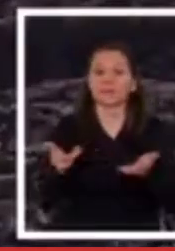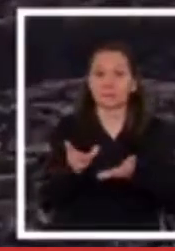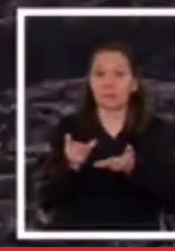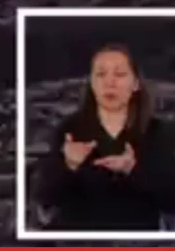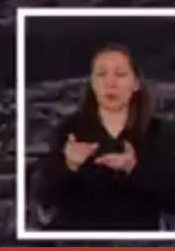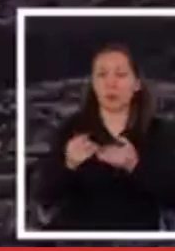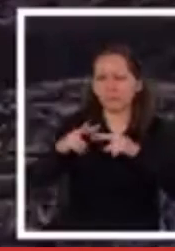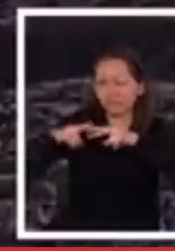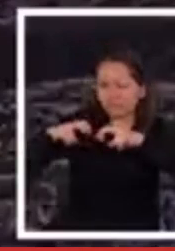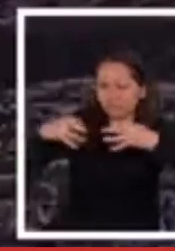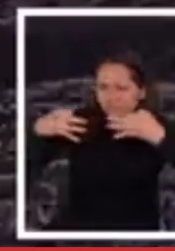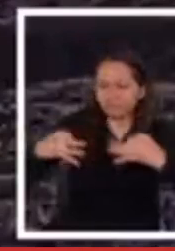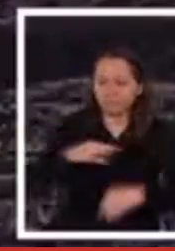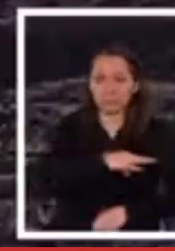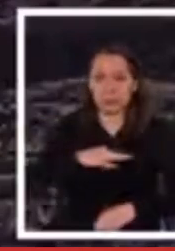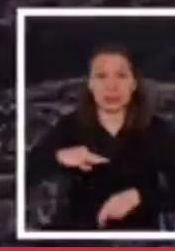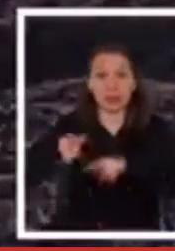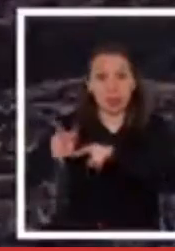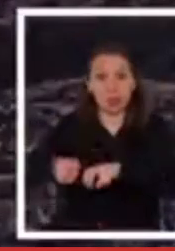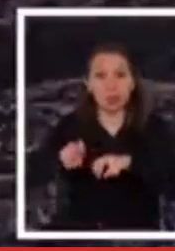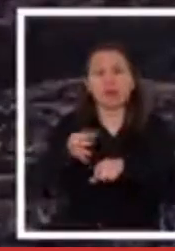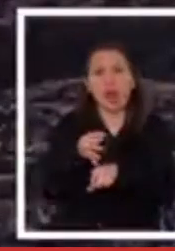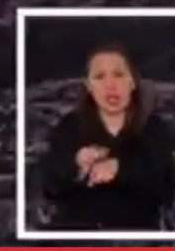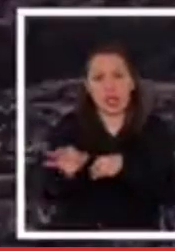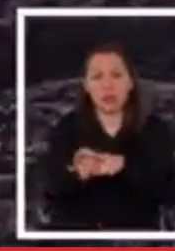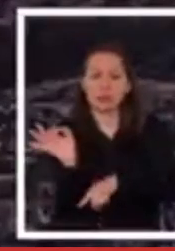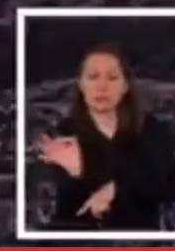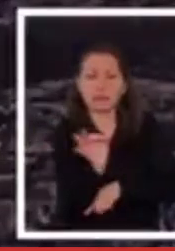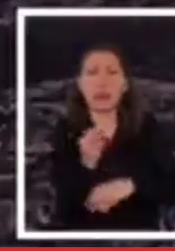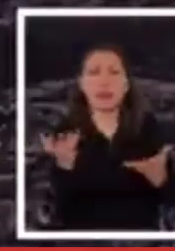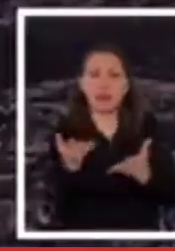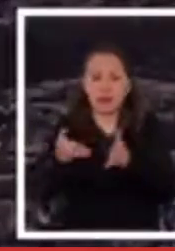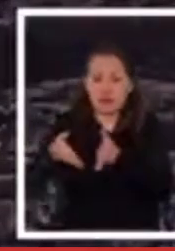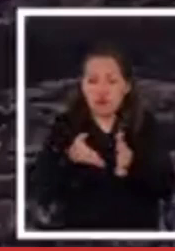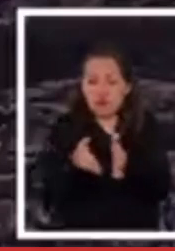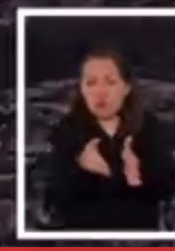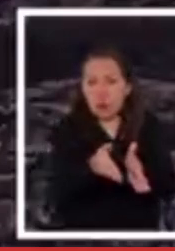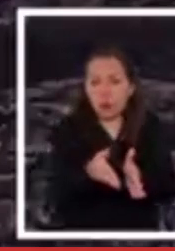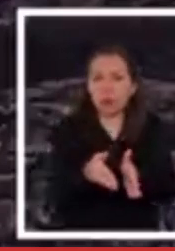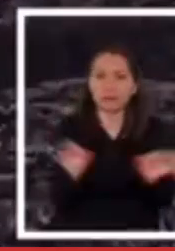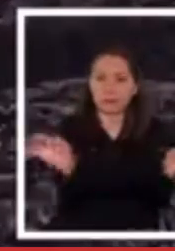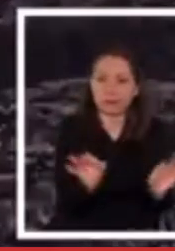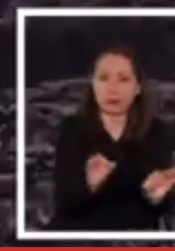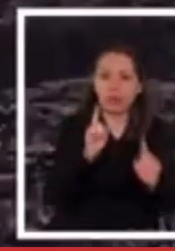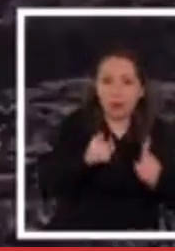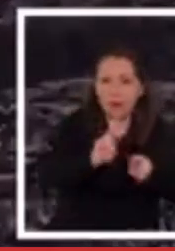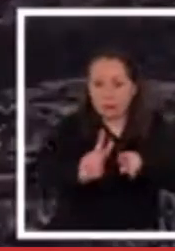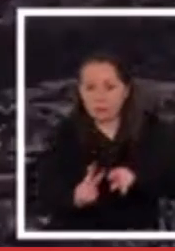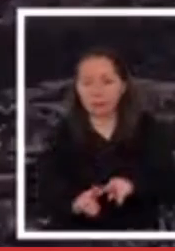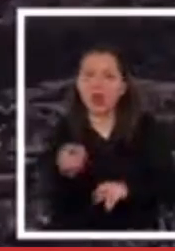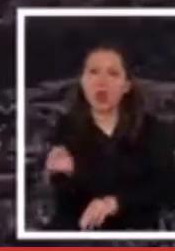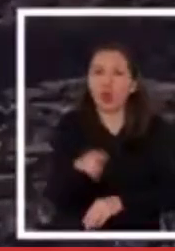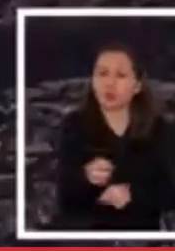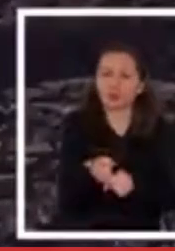investigación aplicada del Ministerio de agricultura van a ser recomendaciones por cuenca no y de inmediato